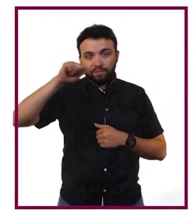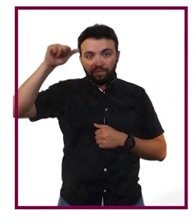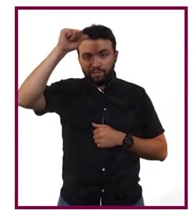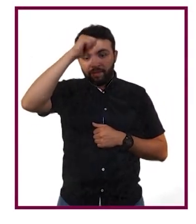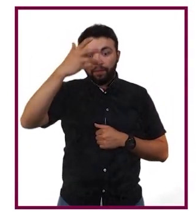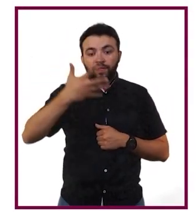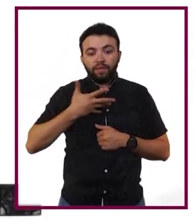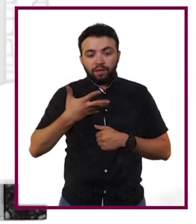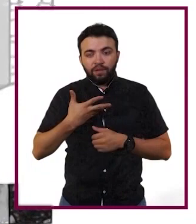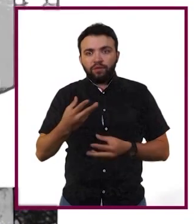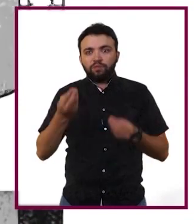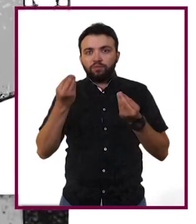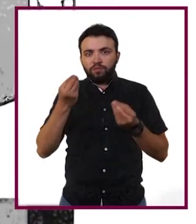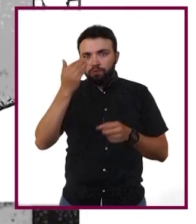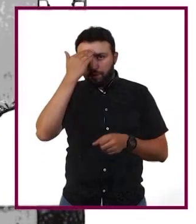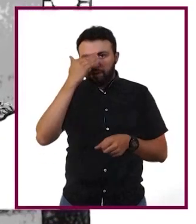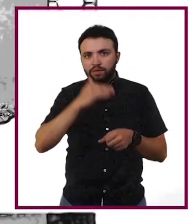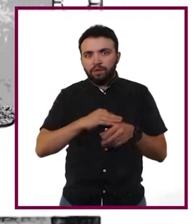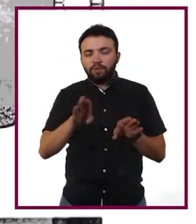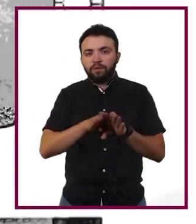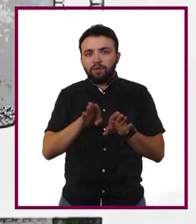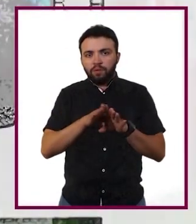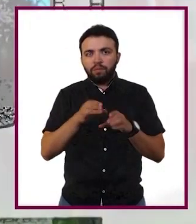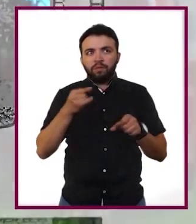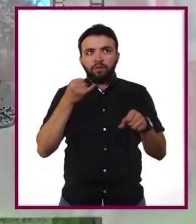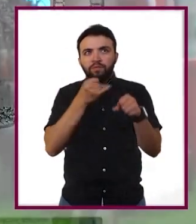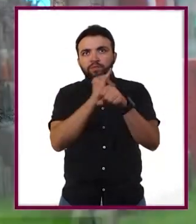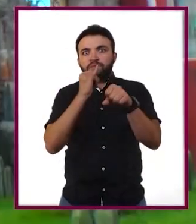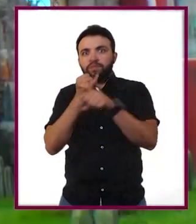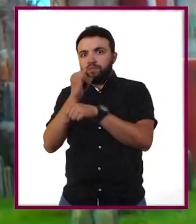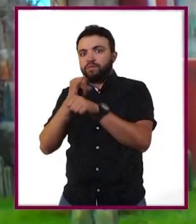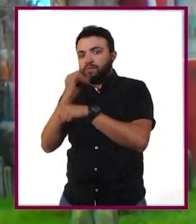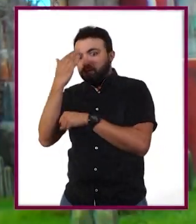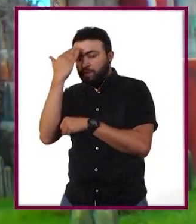frailes tenían bastante conocimiento de ingeniería hidráulica.